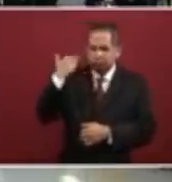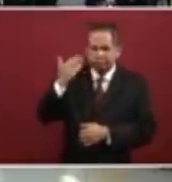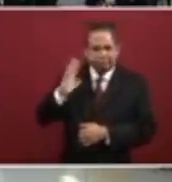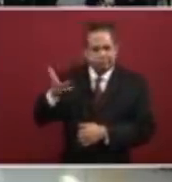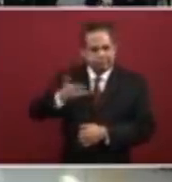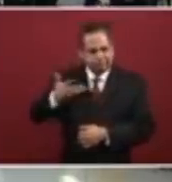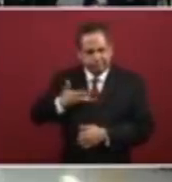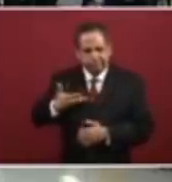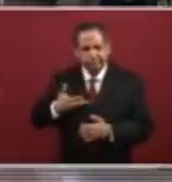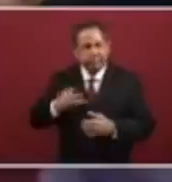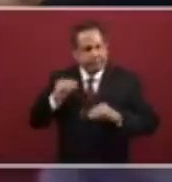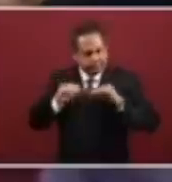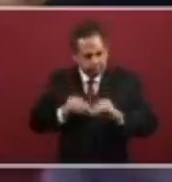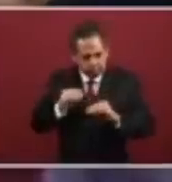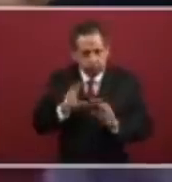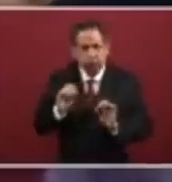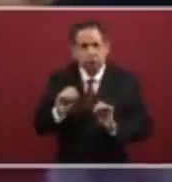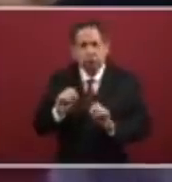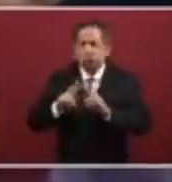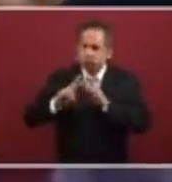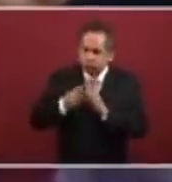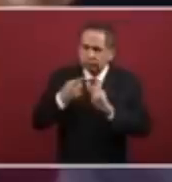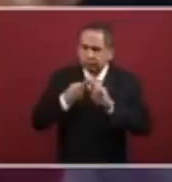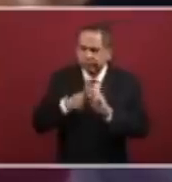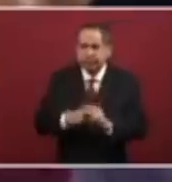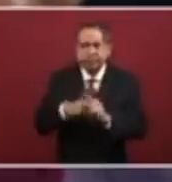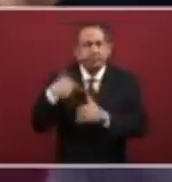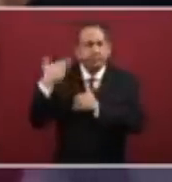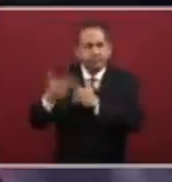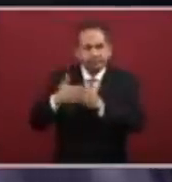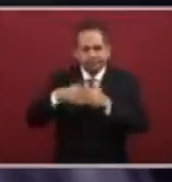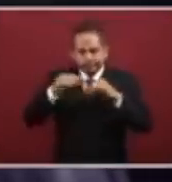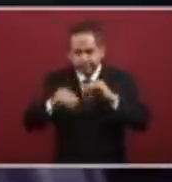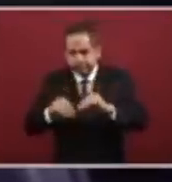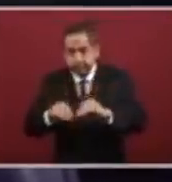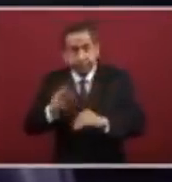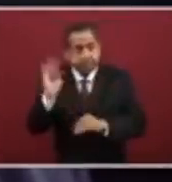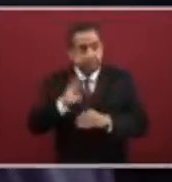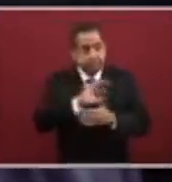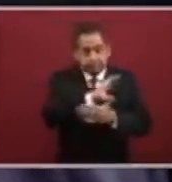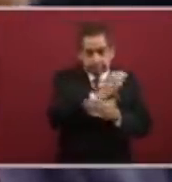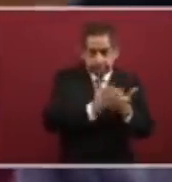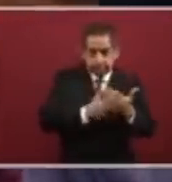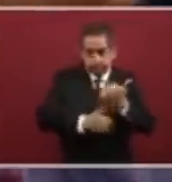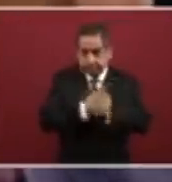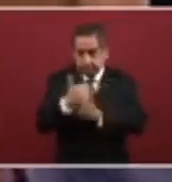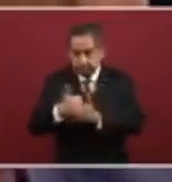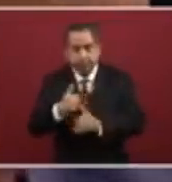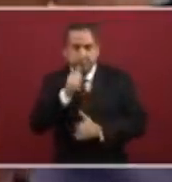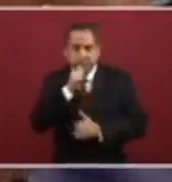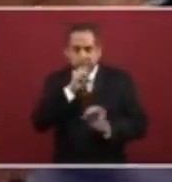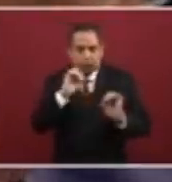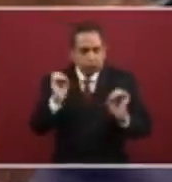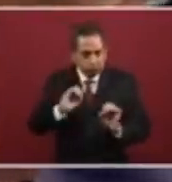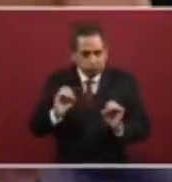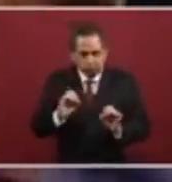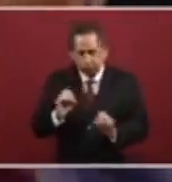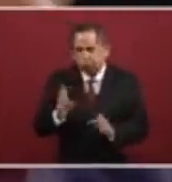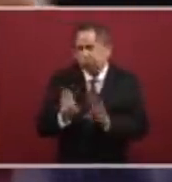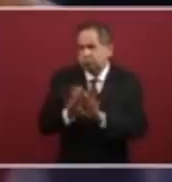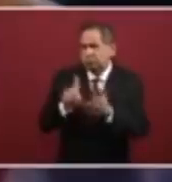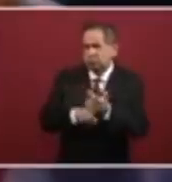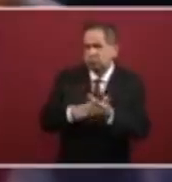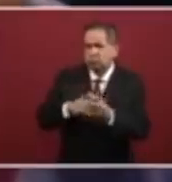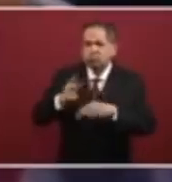hecho o es parte de lo que se tiene que iniciar? Porque si se estaba licitando, quiere decir que todavía no existía el proyecto ejecutivo, apenas se